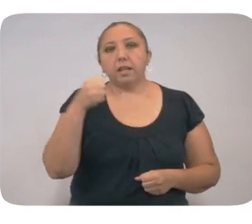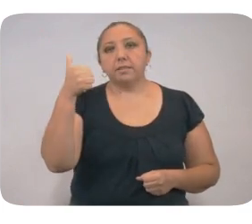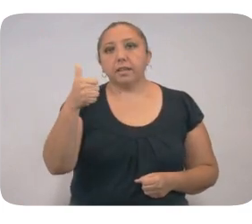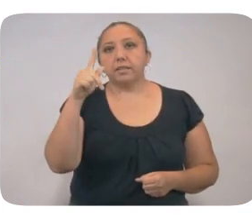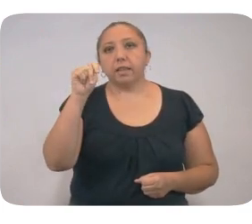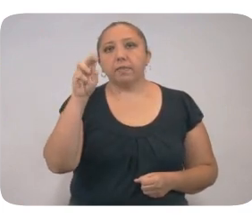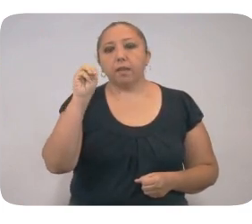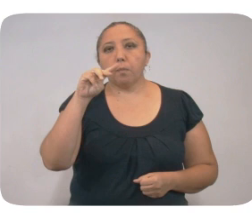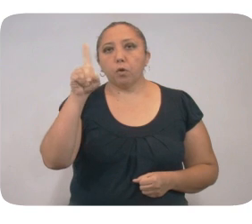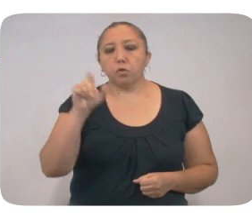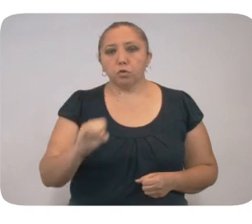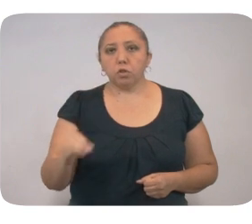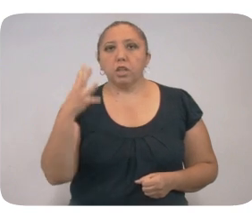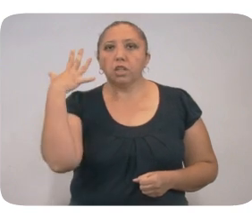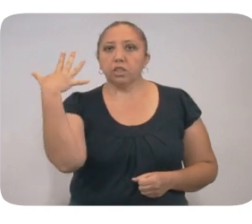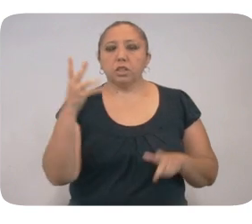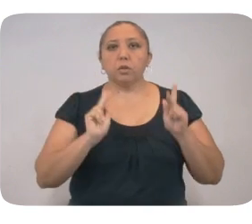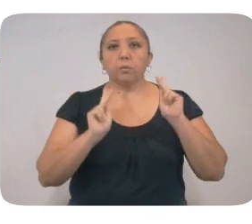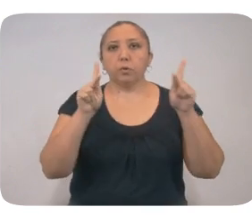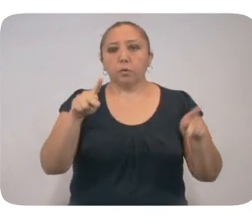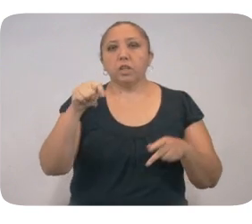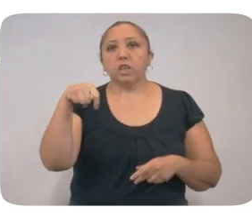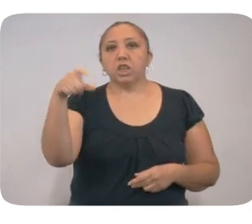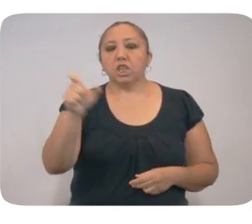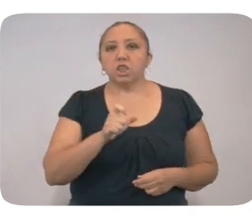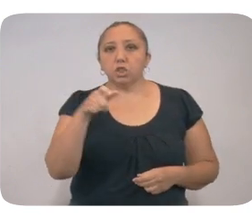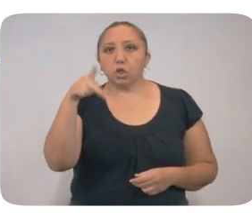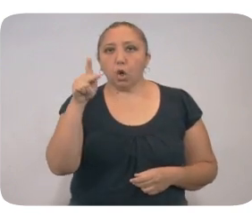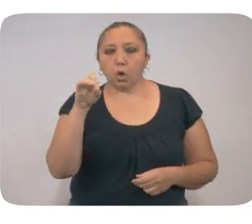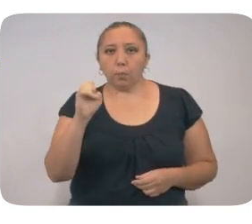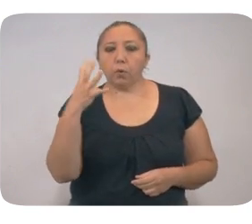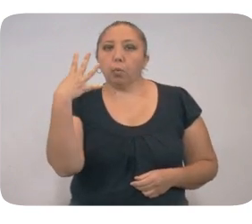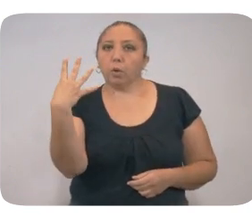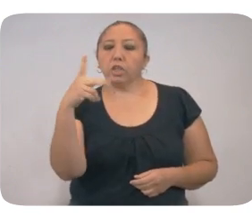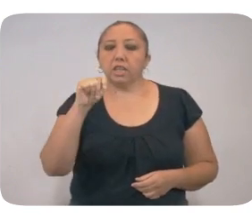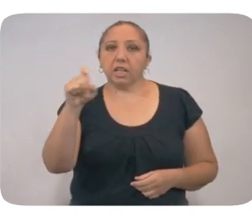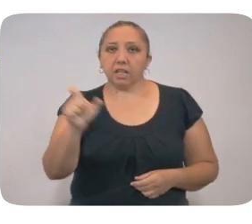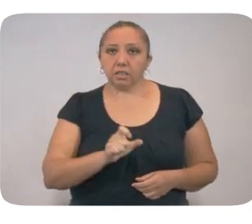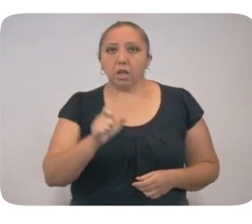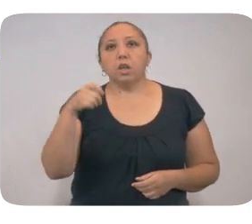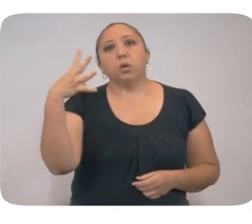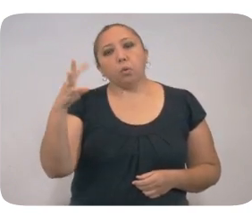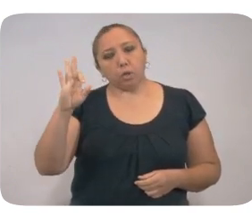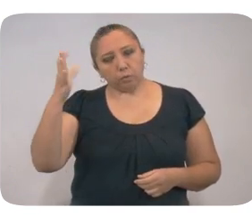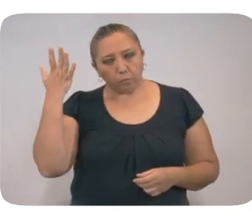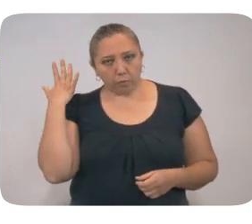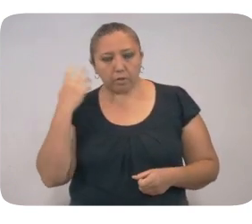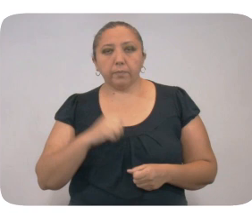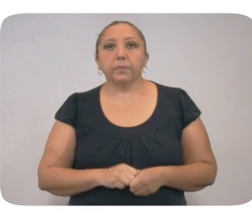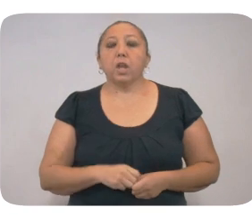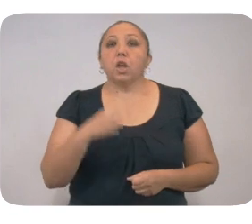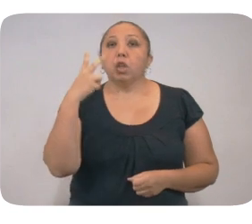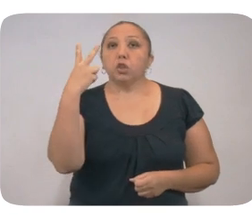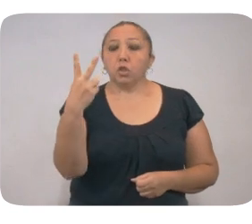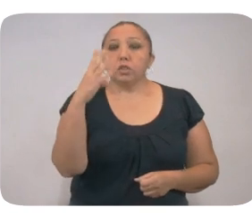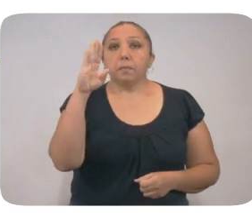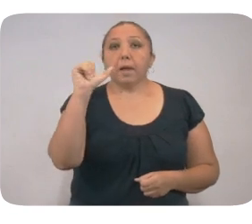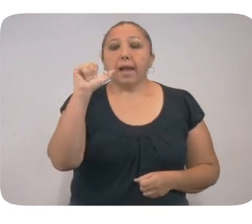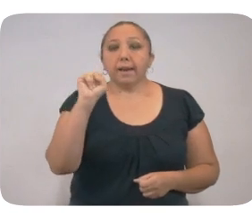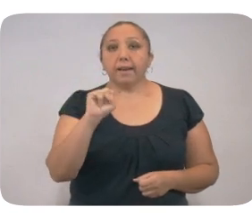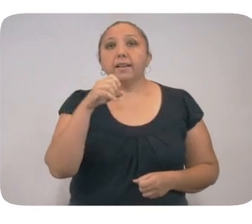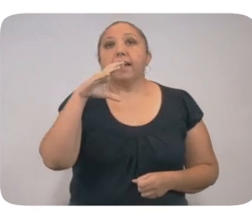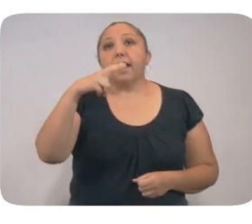en Temozón, 5 en Progreso y Tixcocop, 4 en Tecash y 4 foranos, 2 en Baca,